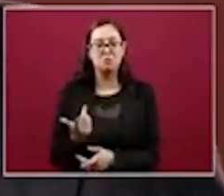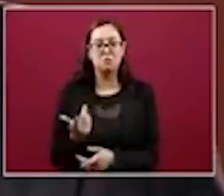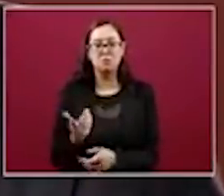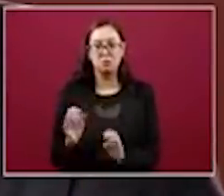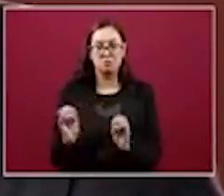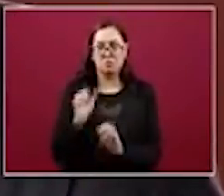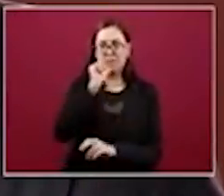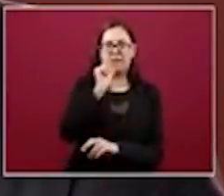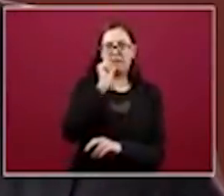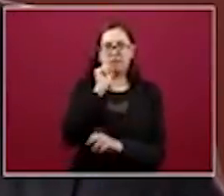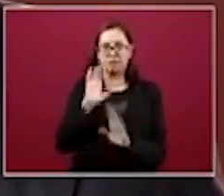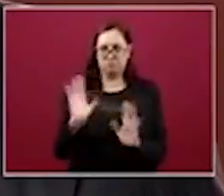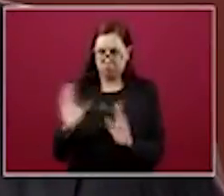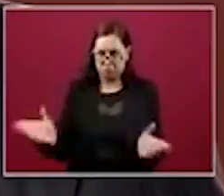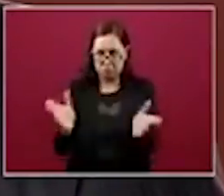¿Cuándo?